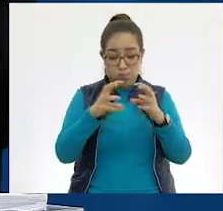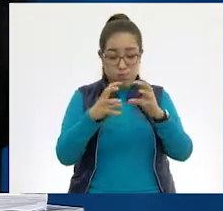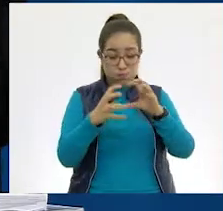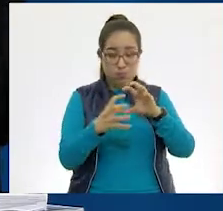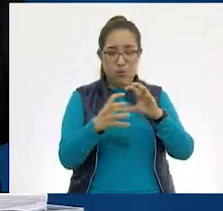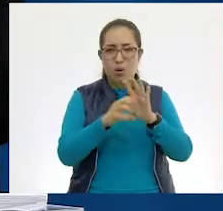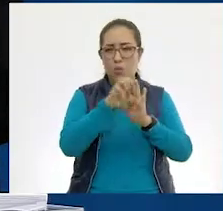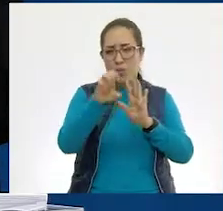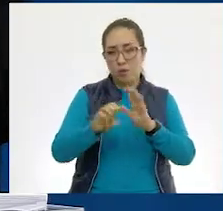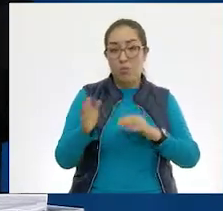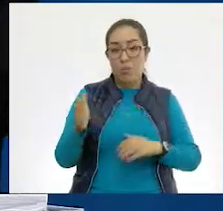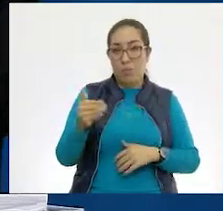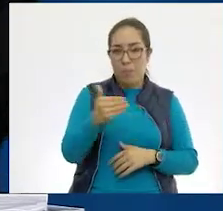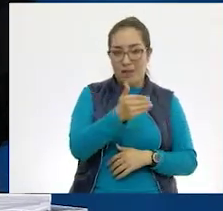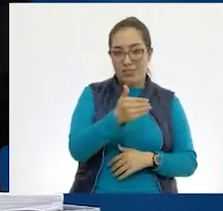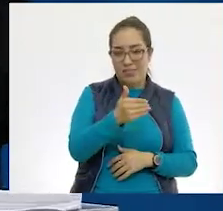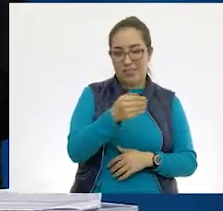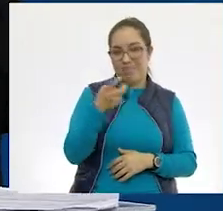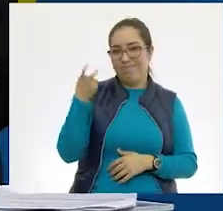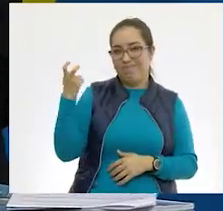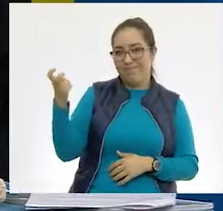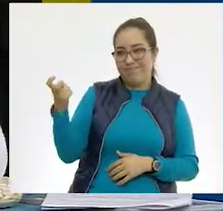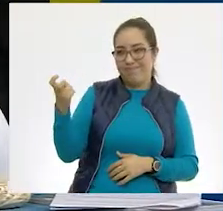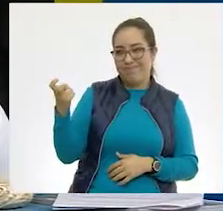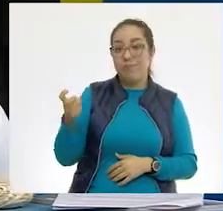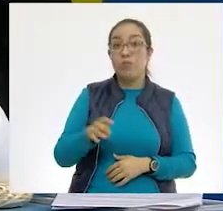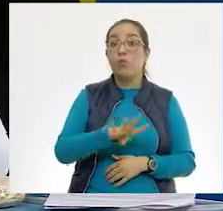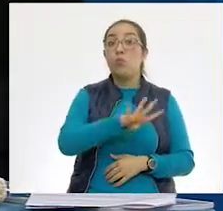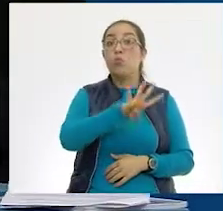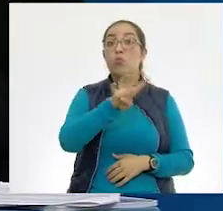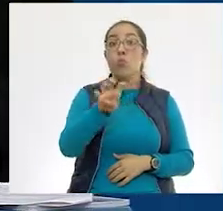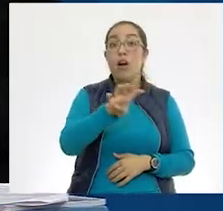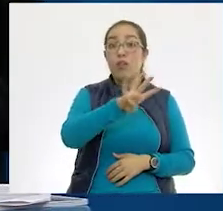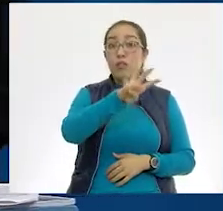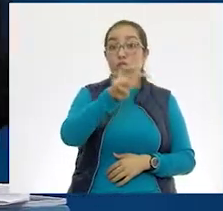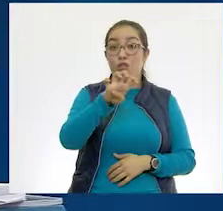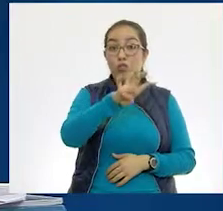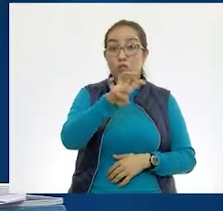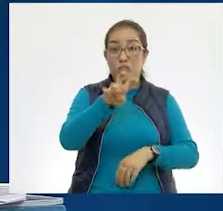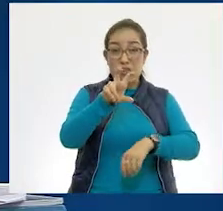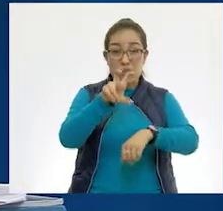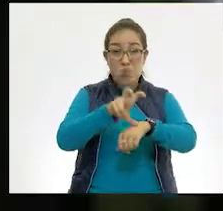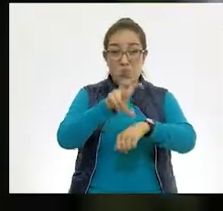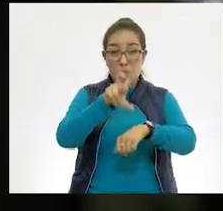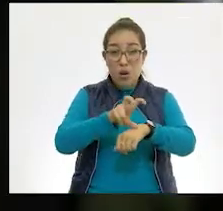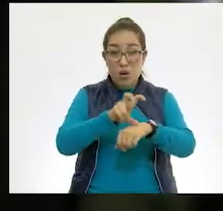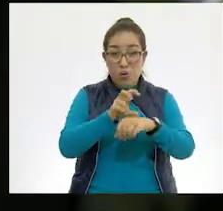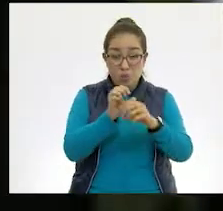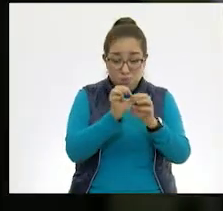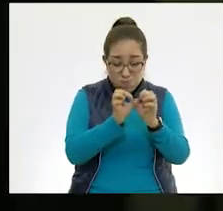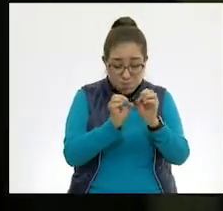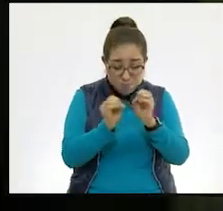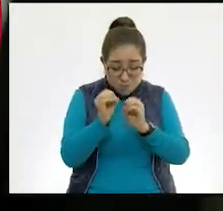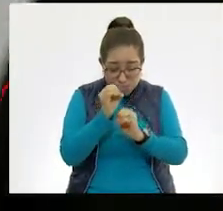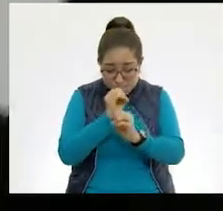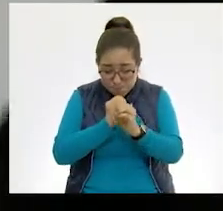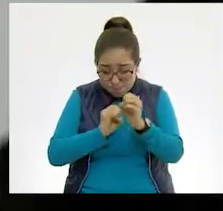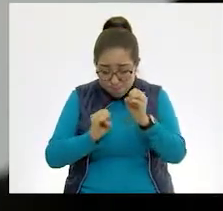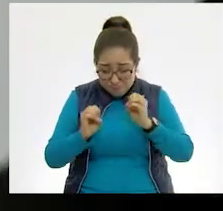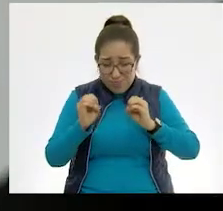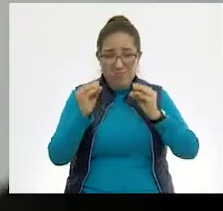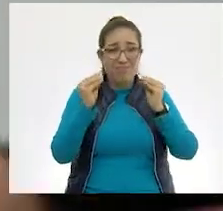pez payaso. 400 o 500, wow. Imagínate. Muchísimo.